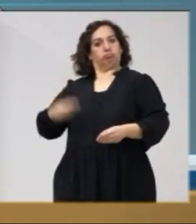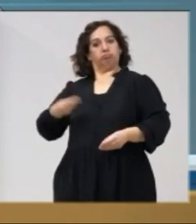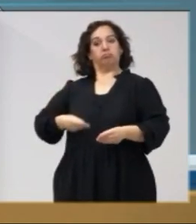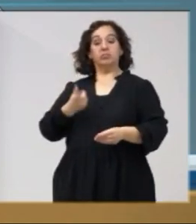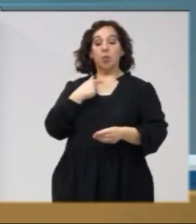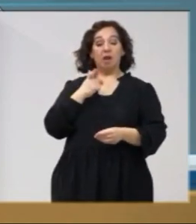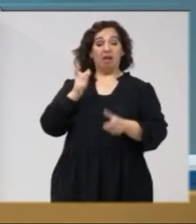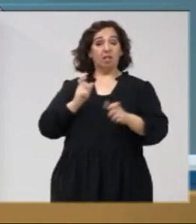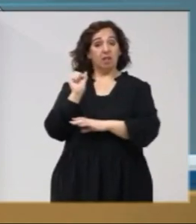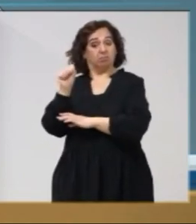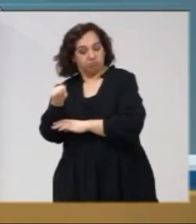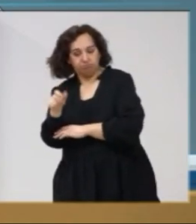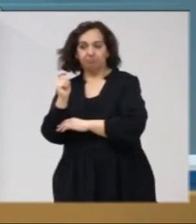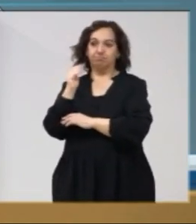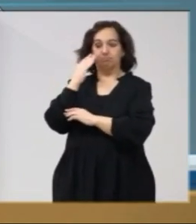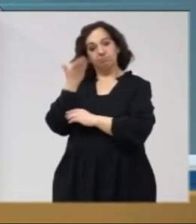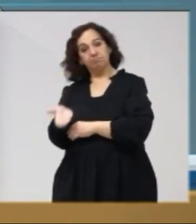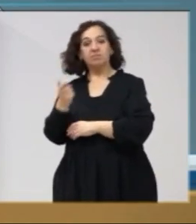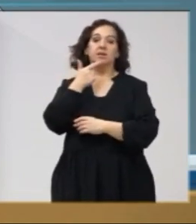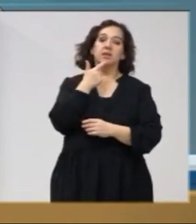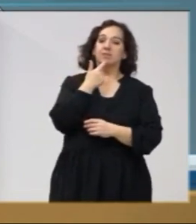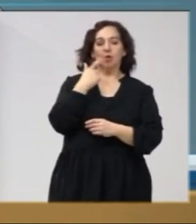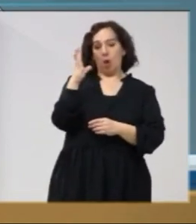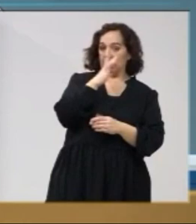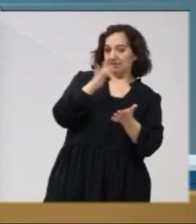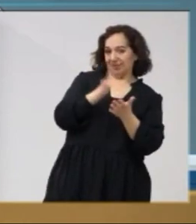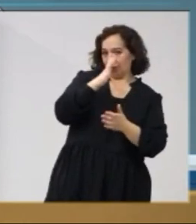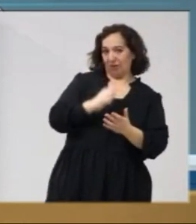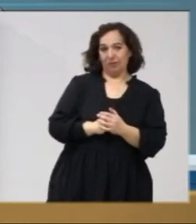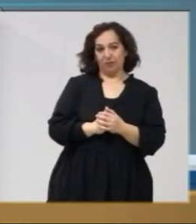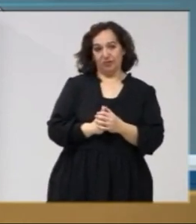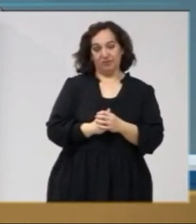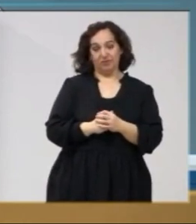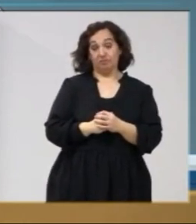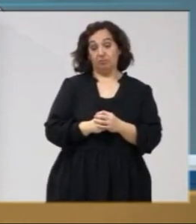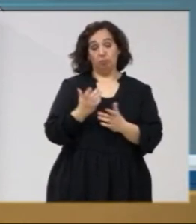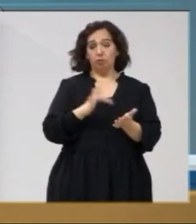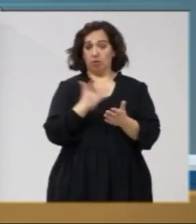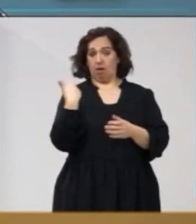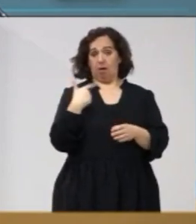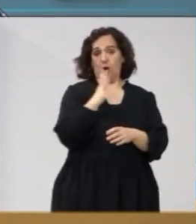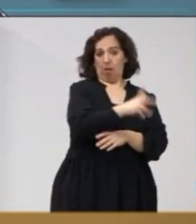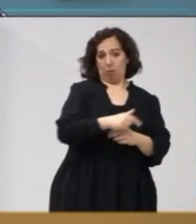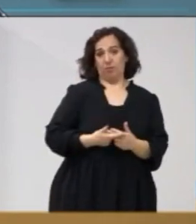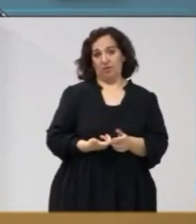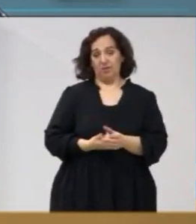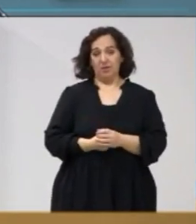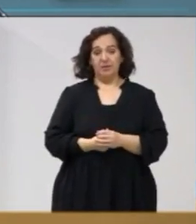hacía la reverencia. Hoy tienen que estar escondidos porque han robado.